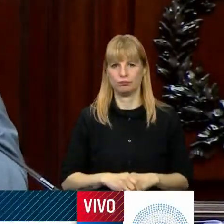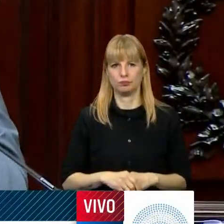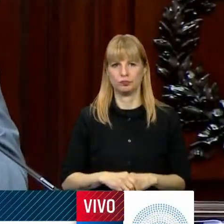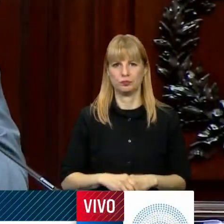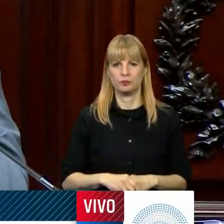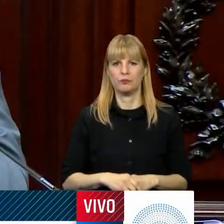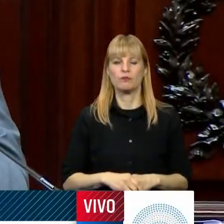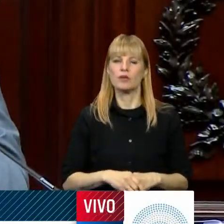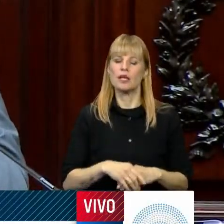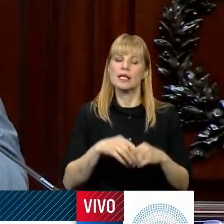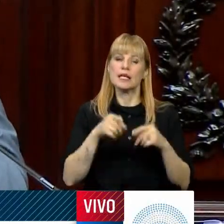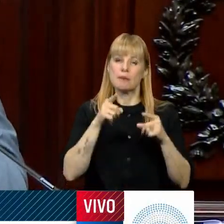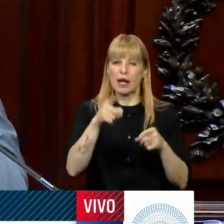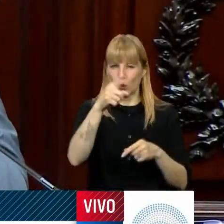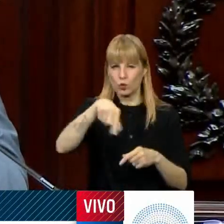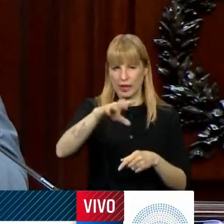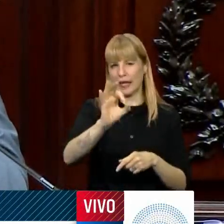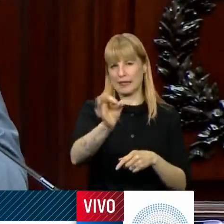Para que se den una idea,